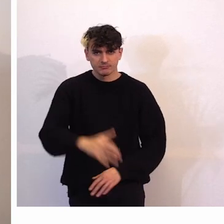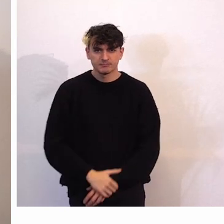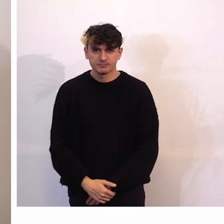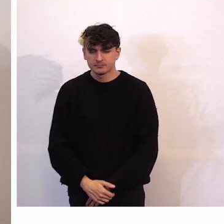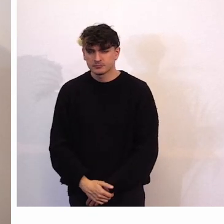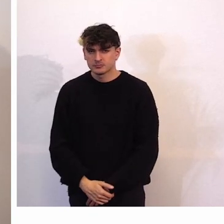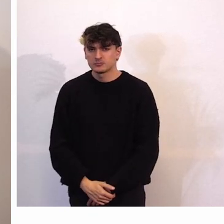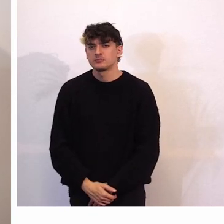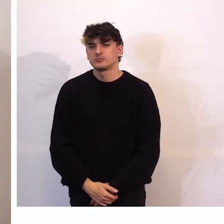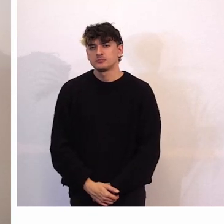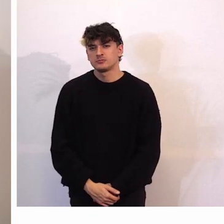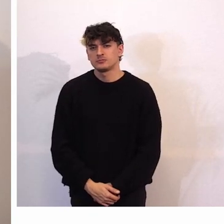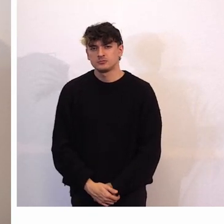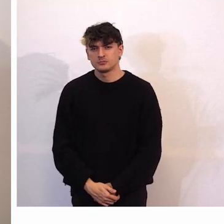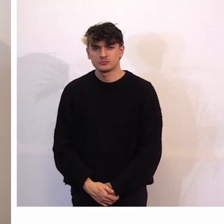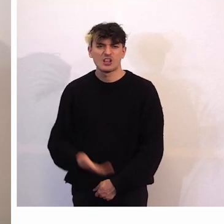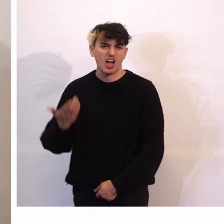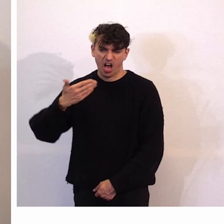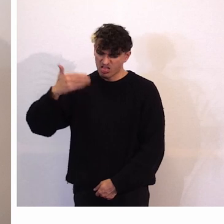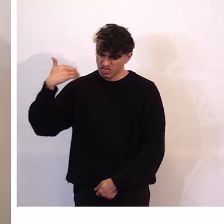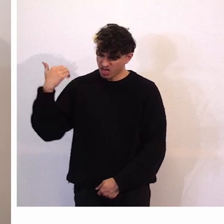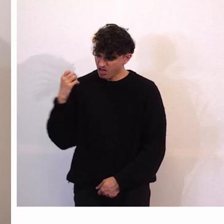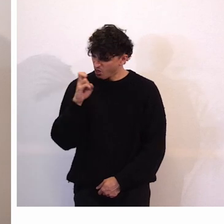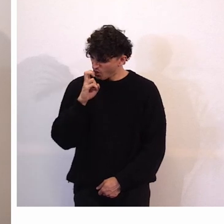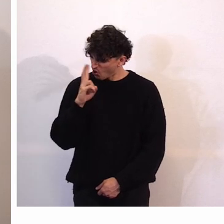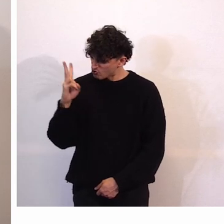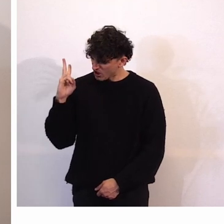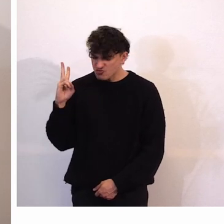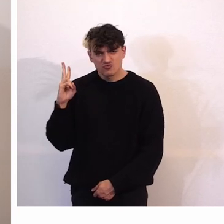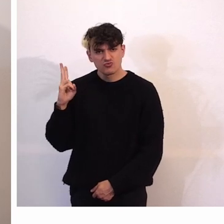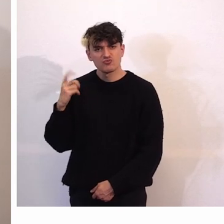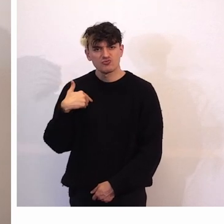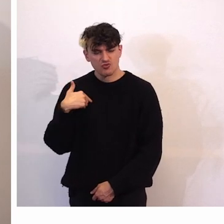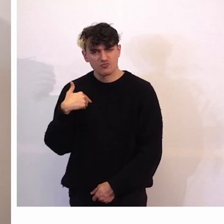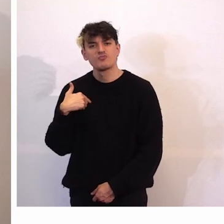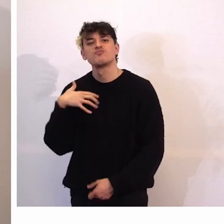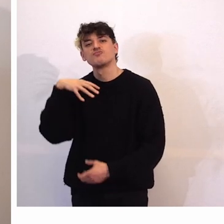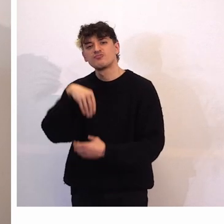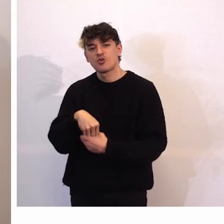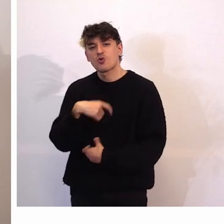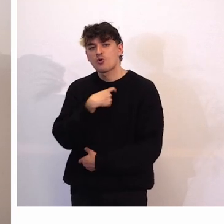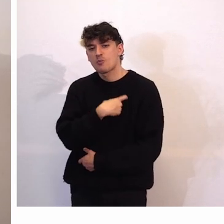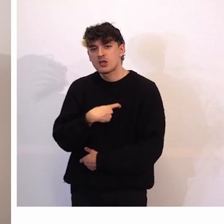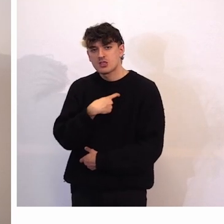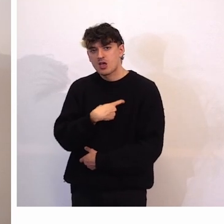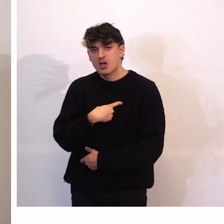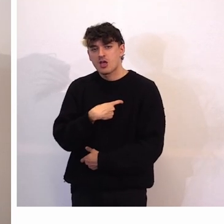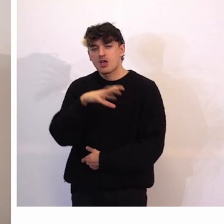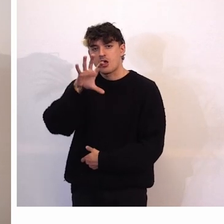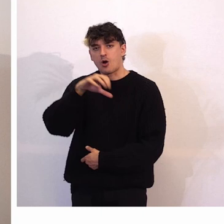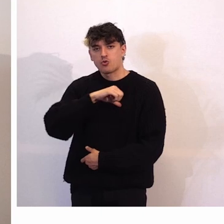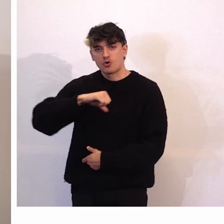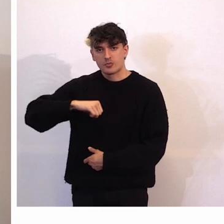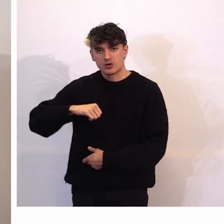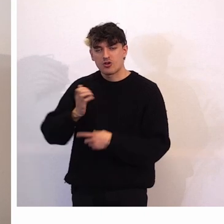Desde hace un par de años formo parte del Comité Autonómico de Representantes